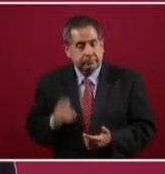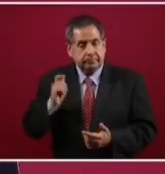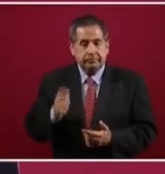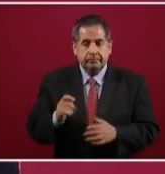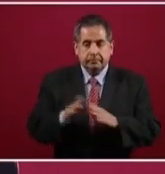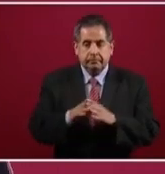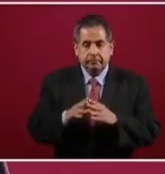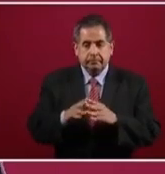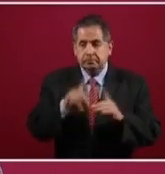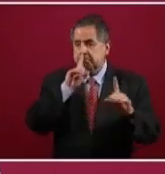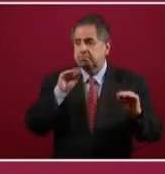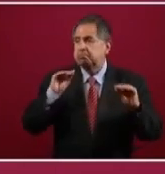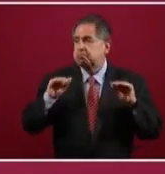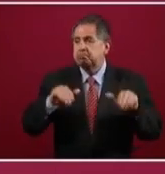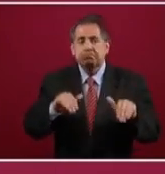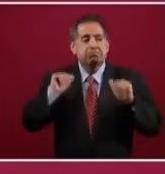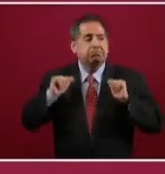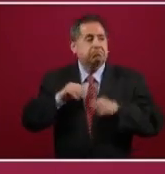que no habla